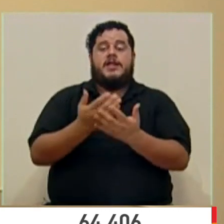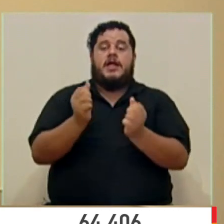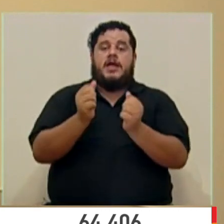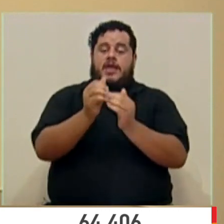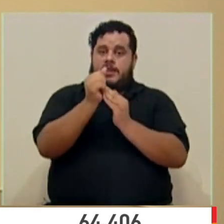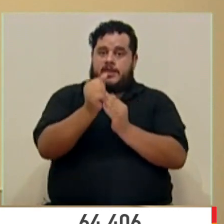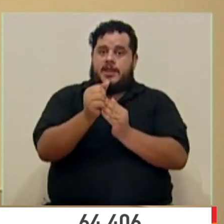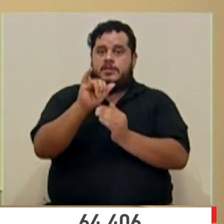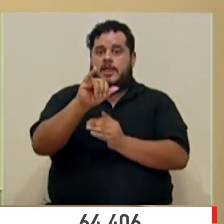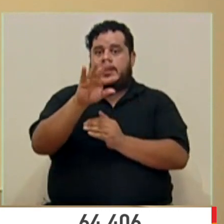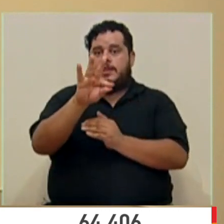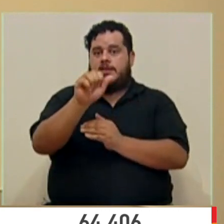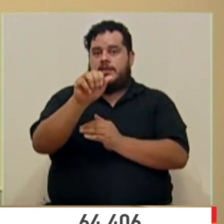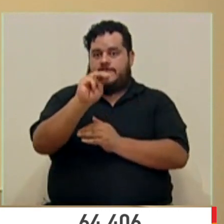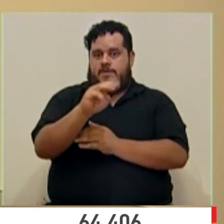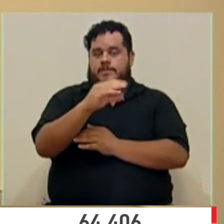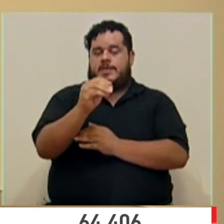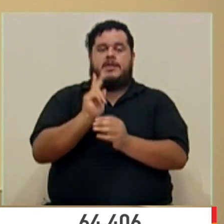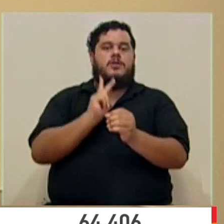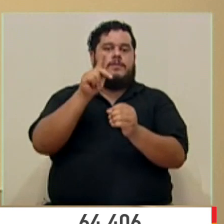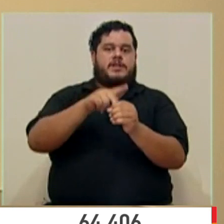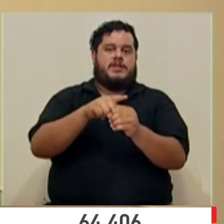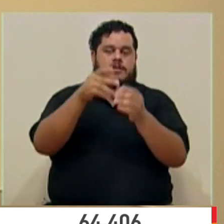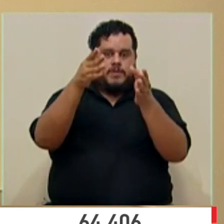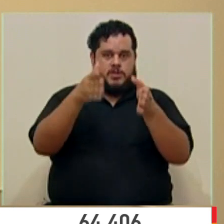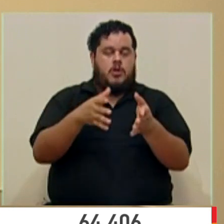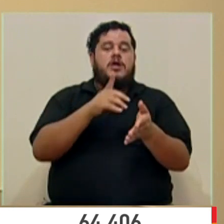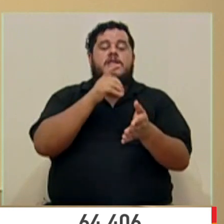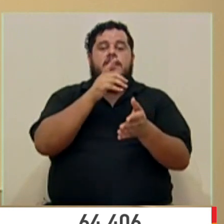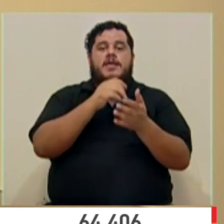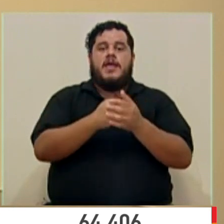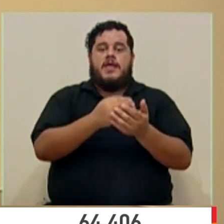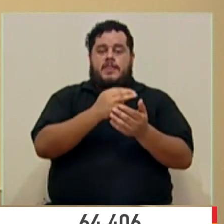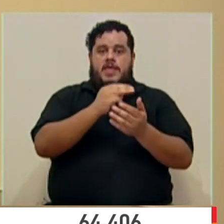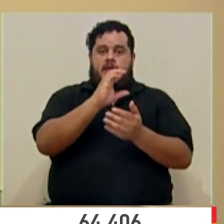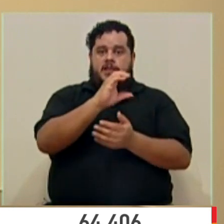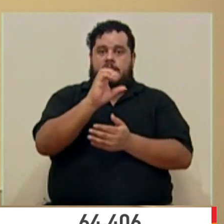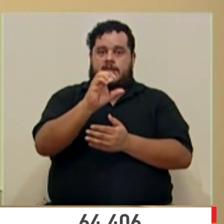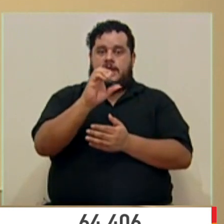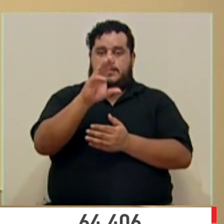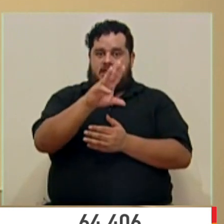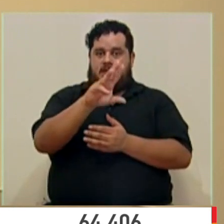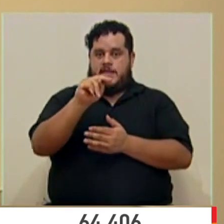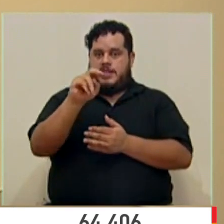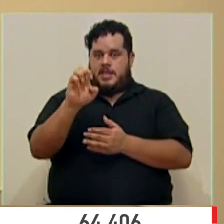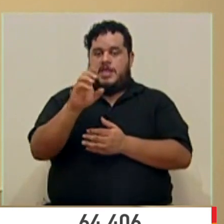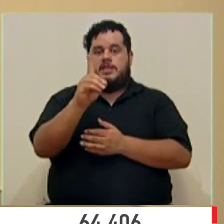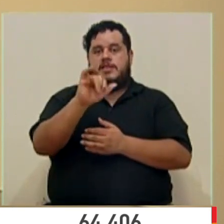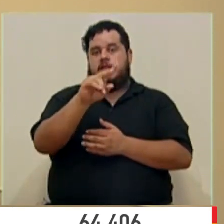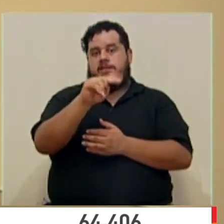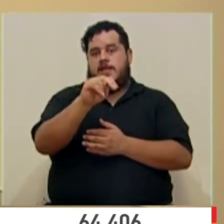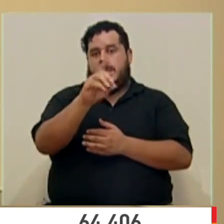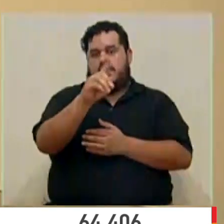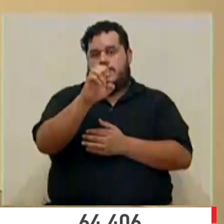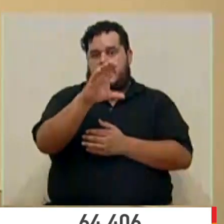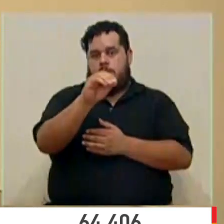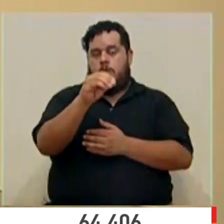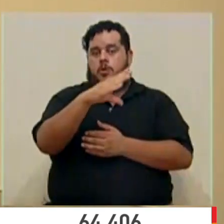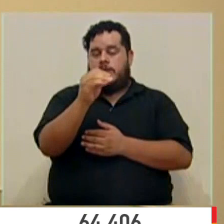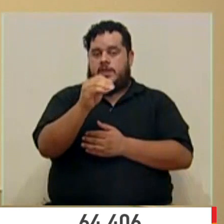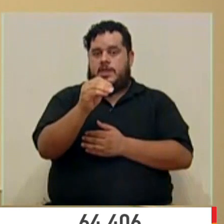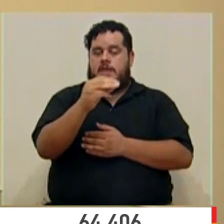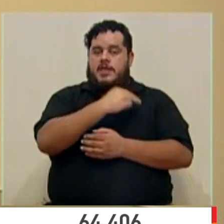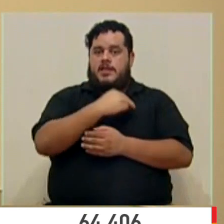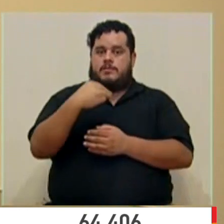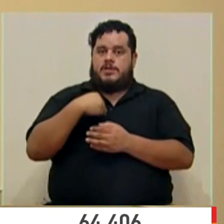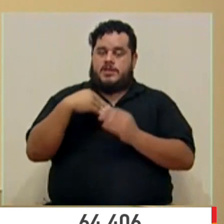liderazgo del IFAM y con la participación del Ministerio de Salud, la Comisión Nacional de Emergencia, DINADECO y también